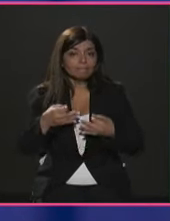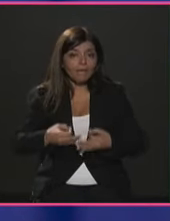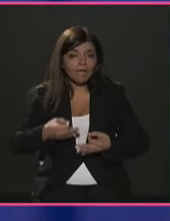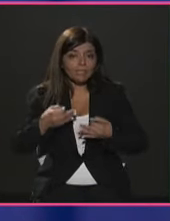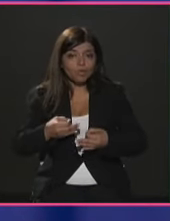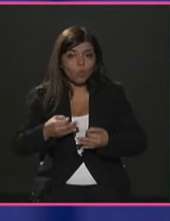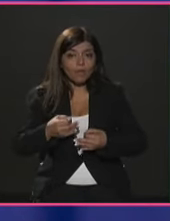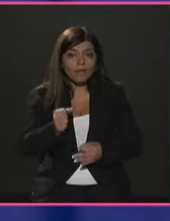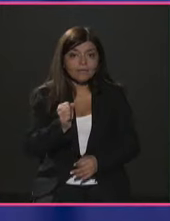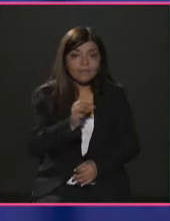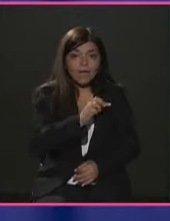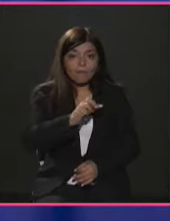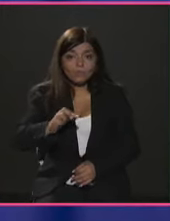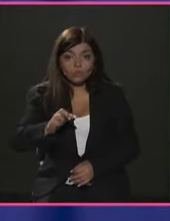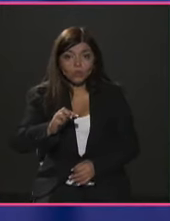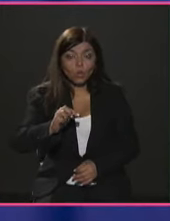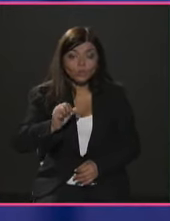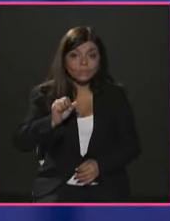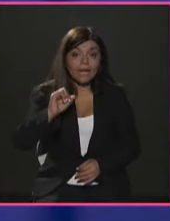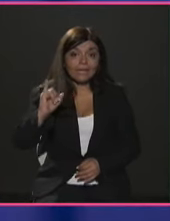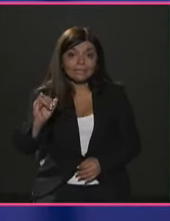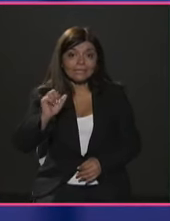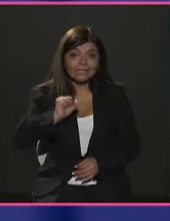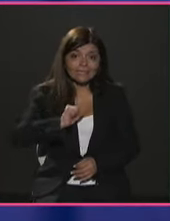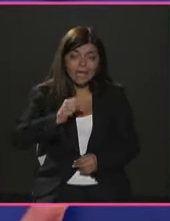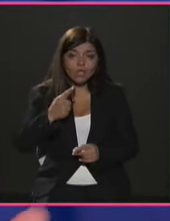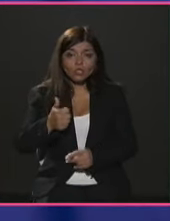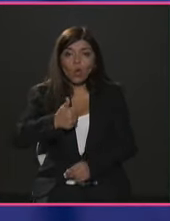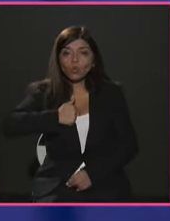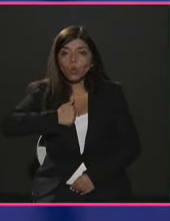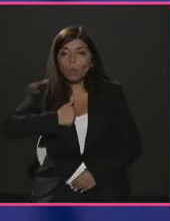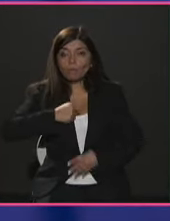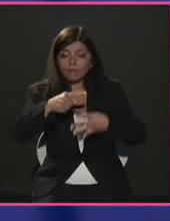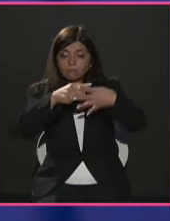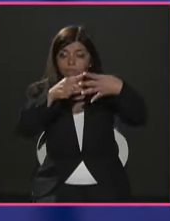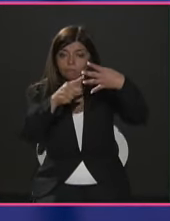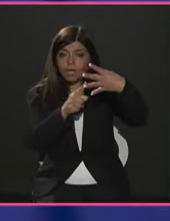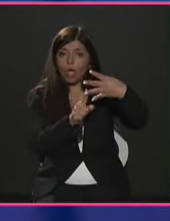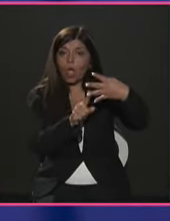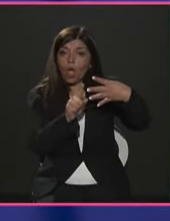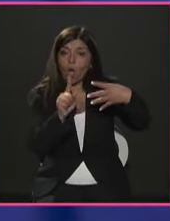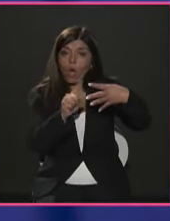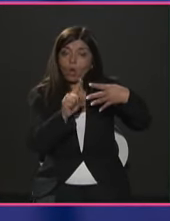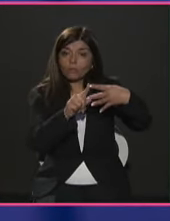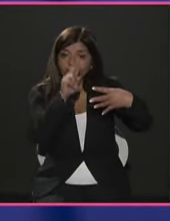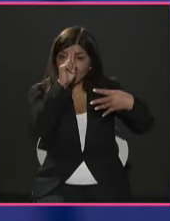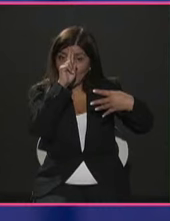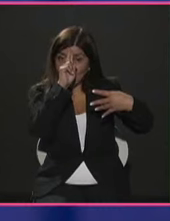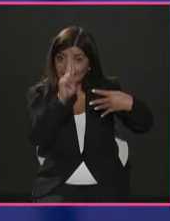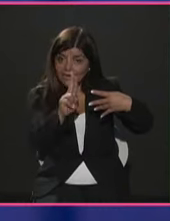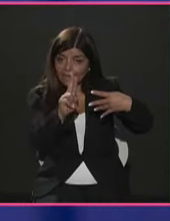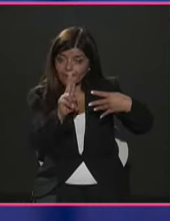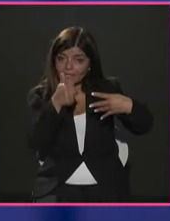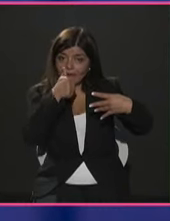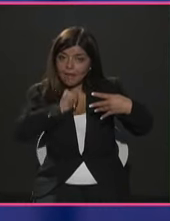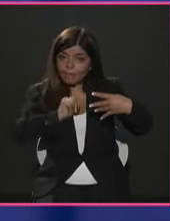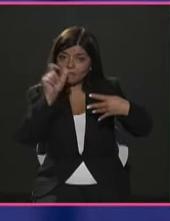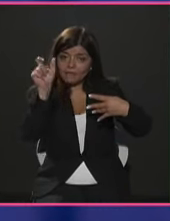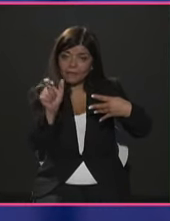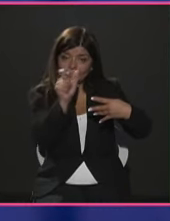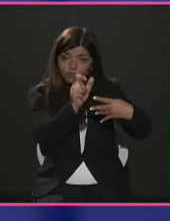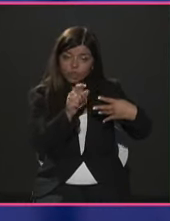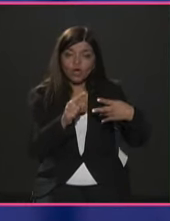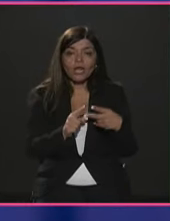aplicaciones prácticas de la Inteligencia artificial cumplan con al menos cuatro condiciones la primera respetar la privacidad de los